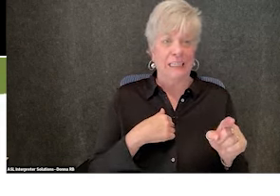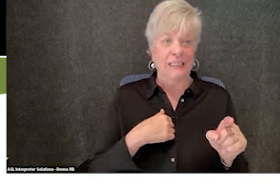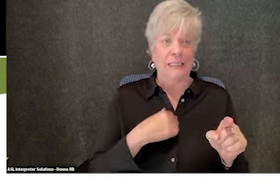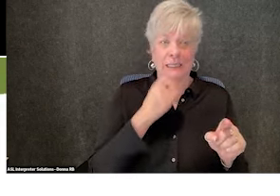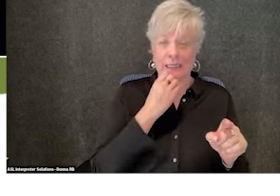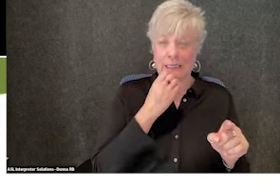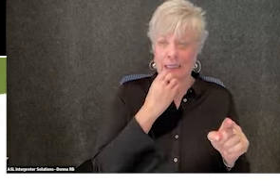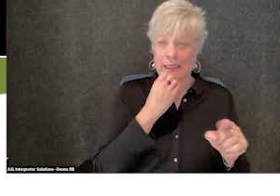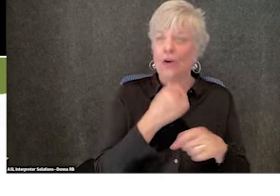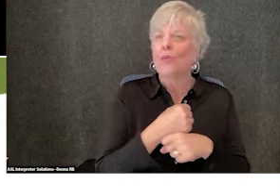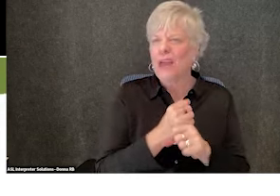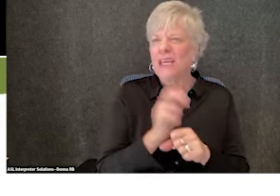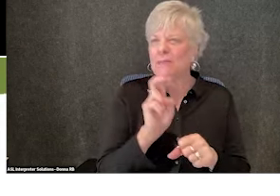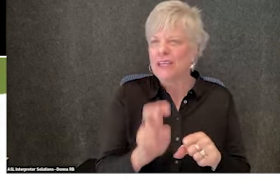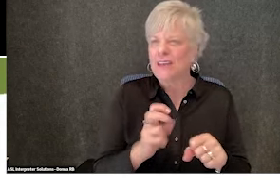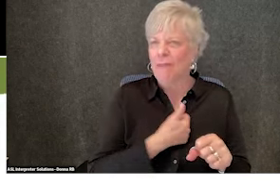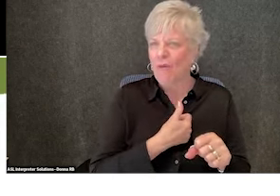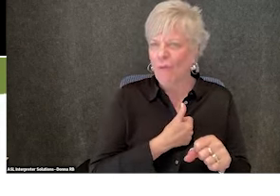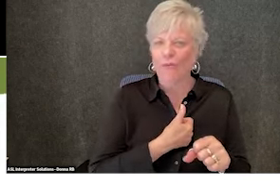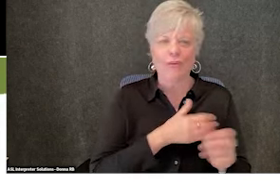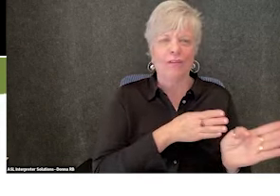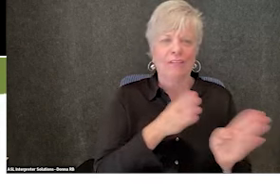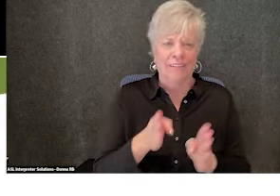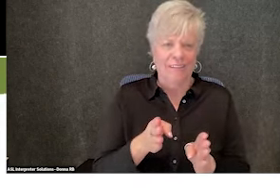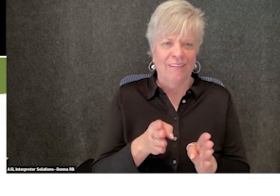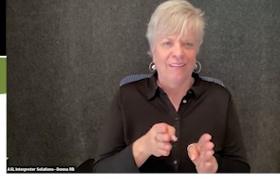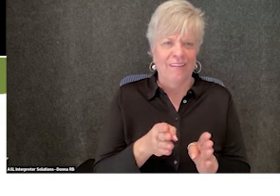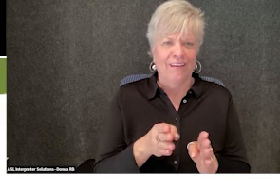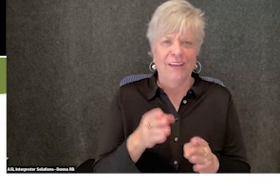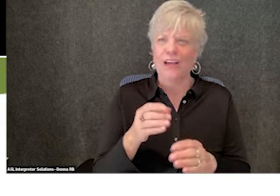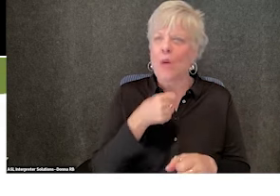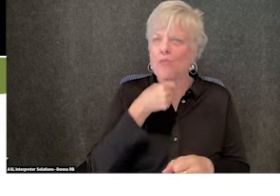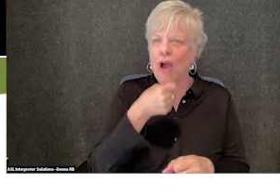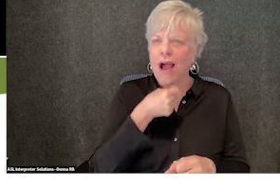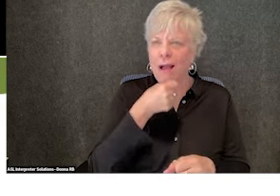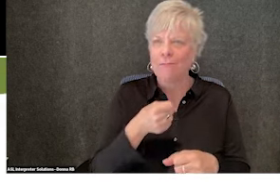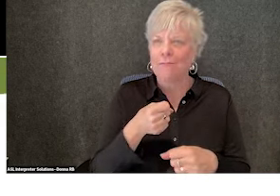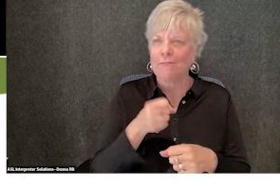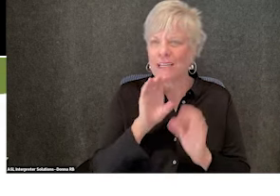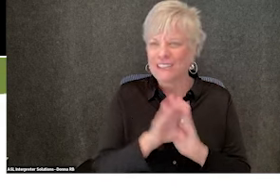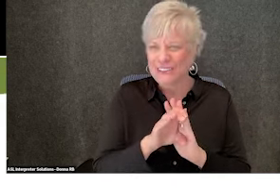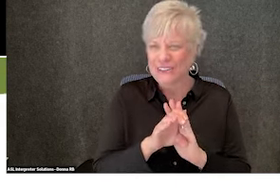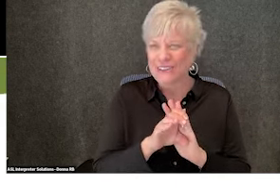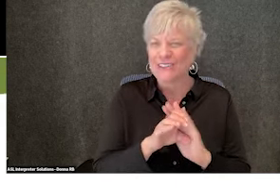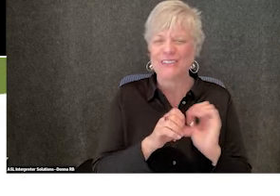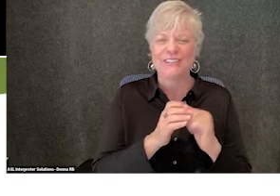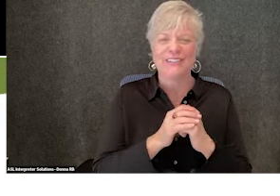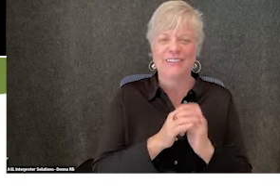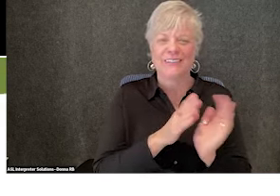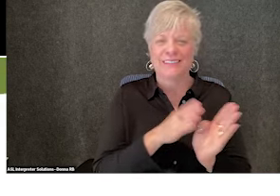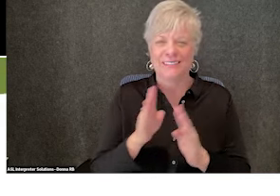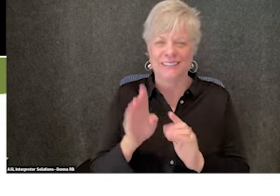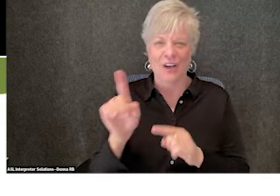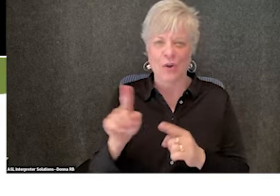y una foto de cuando yo voy al doctor, yo sola, y también hay otra familia ahí. Hay más